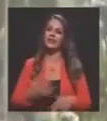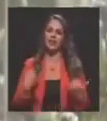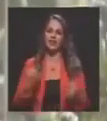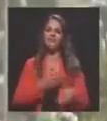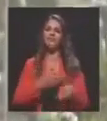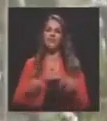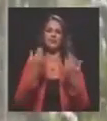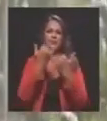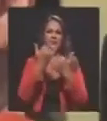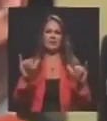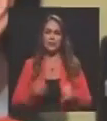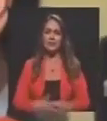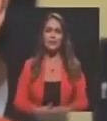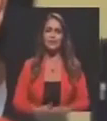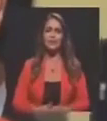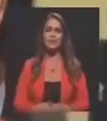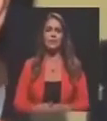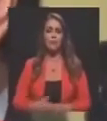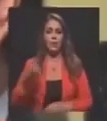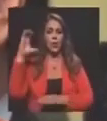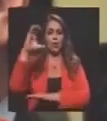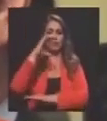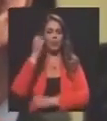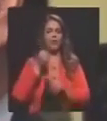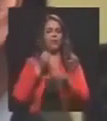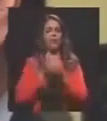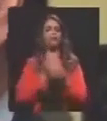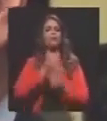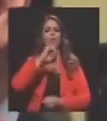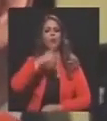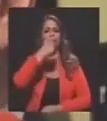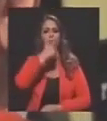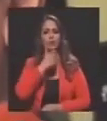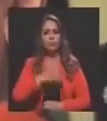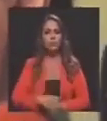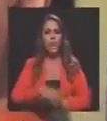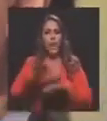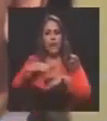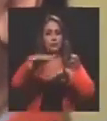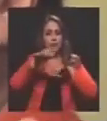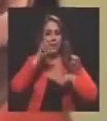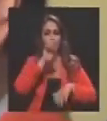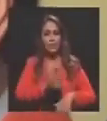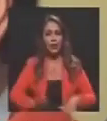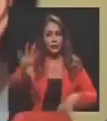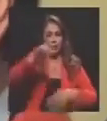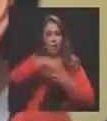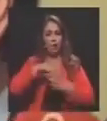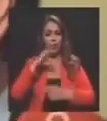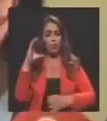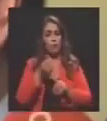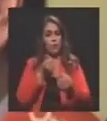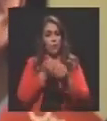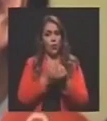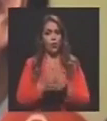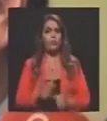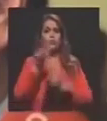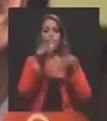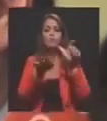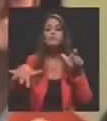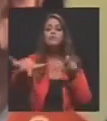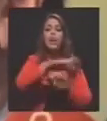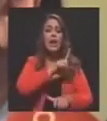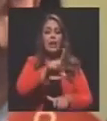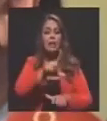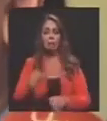las horas contadas. Colombia apoya a Juan Guaidó, Colombia apoya a la Asamblea Nacional, Colombia apoya a los dirigentes democráticos